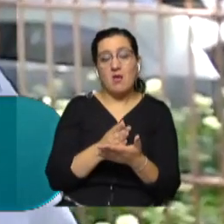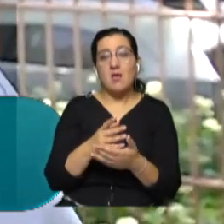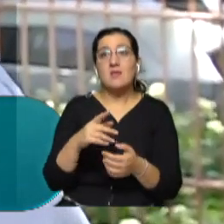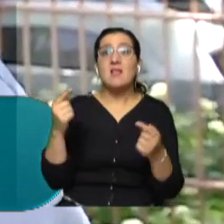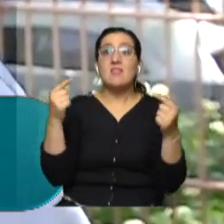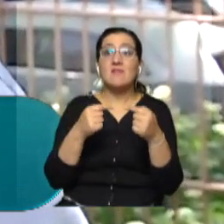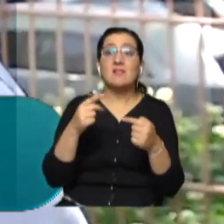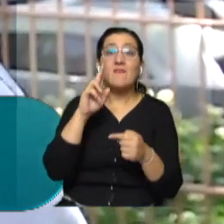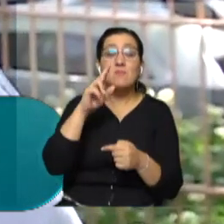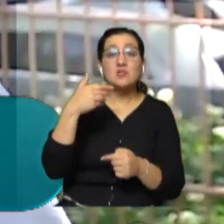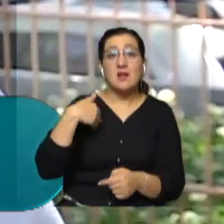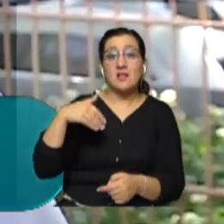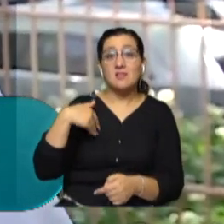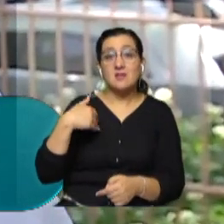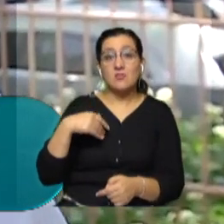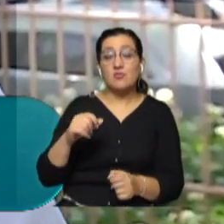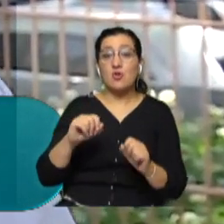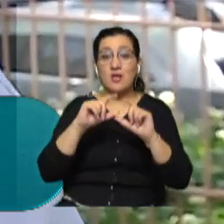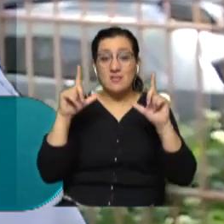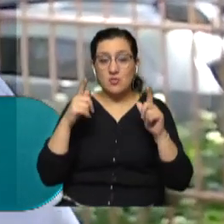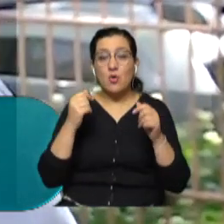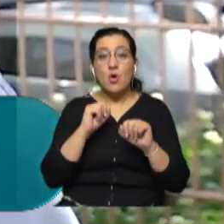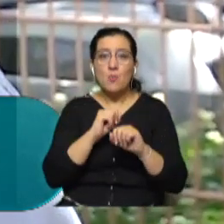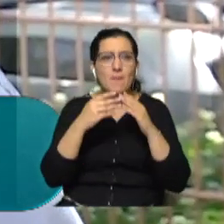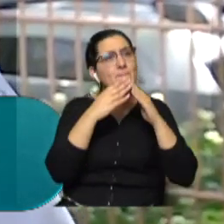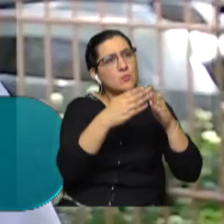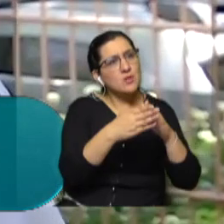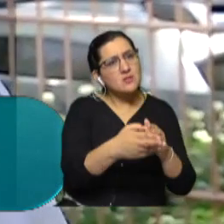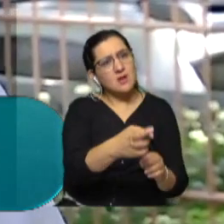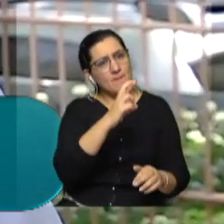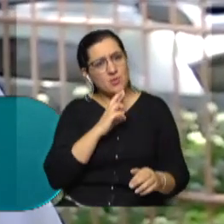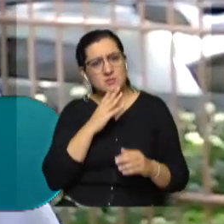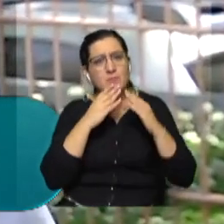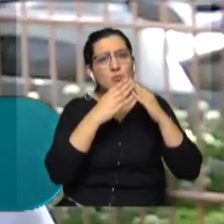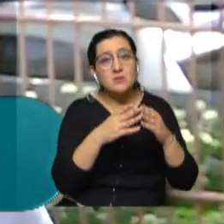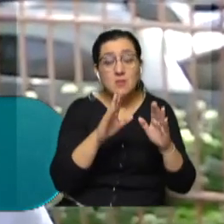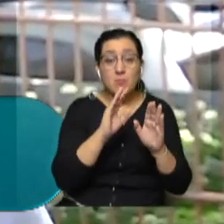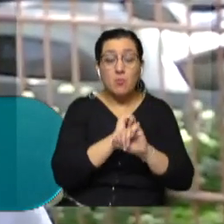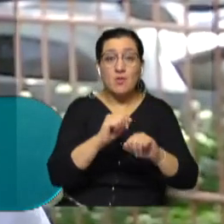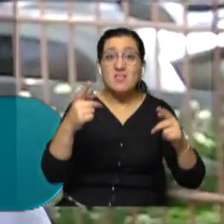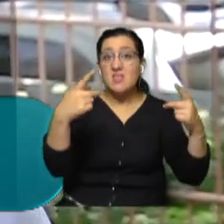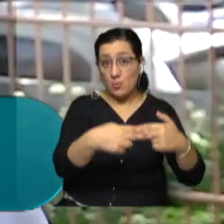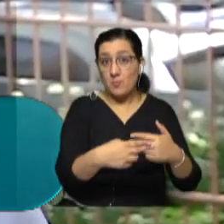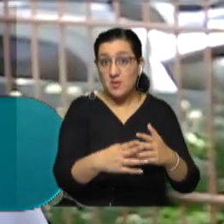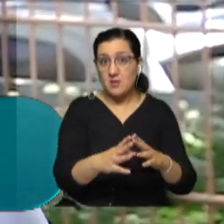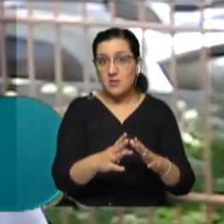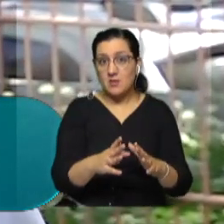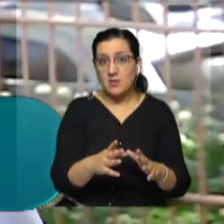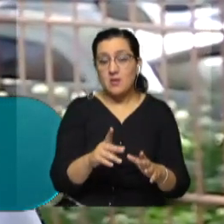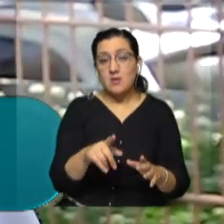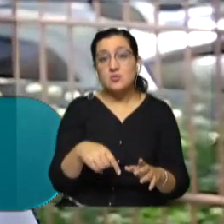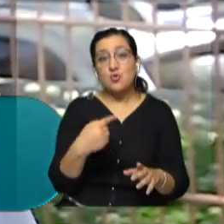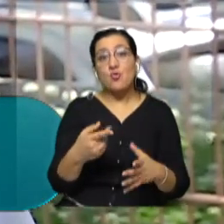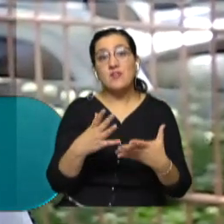el otro día en Argentina, donde los candidatos se pueden hacer preguntas, se pueden interrumpir, genera otro